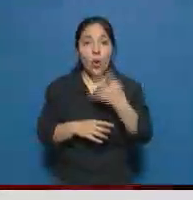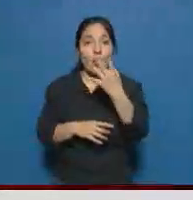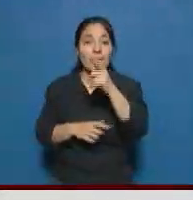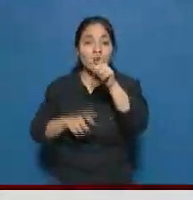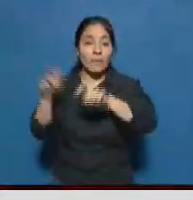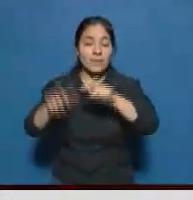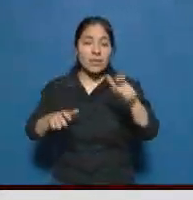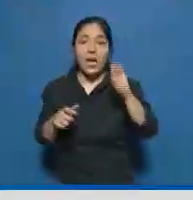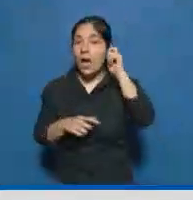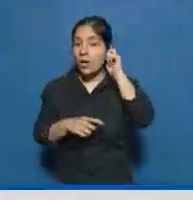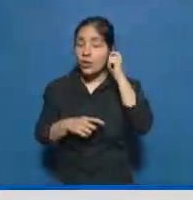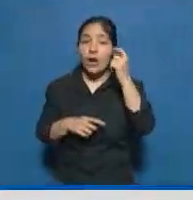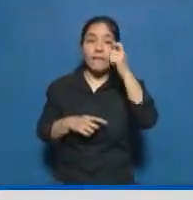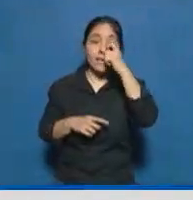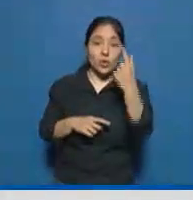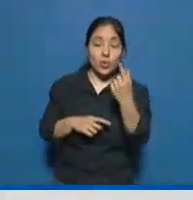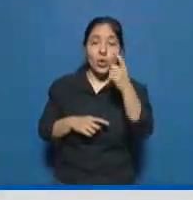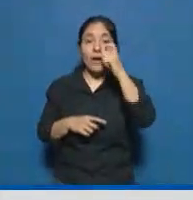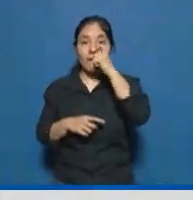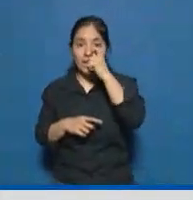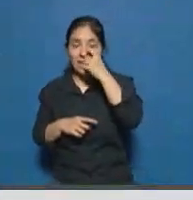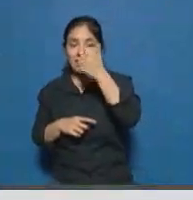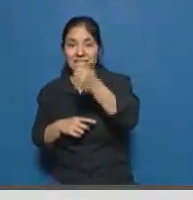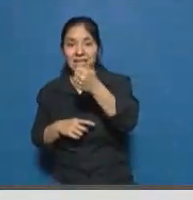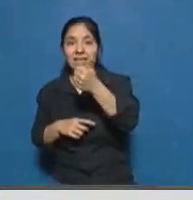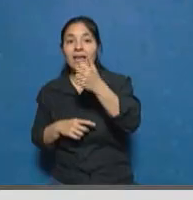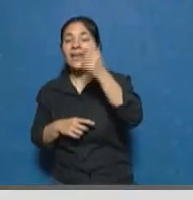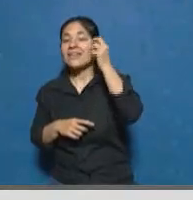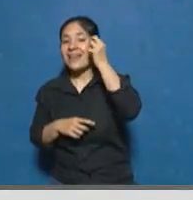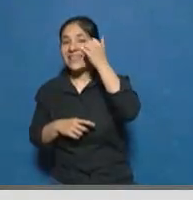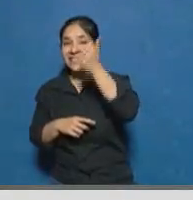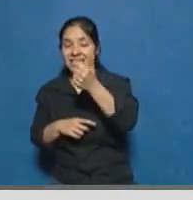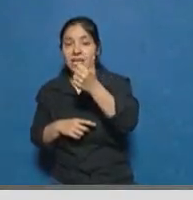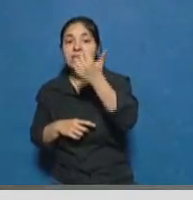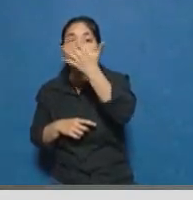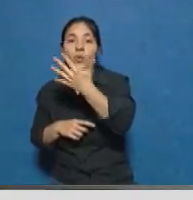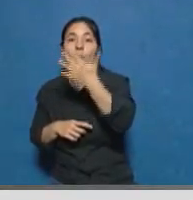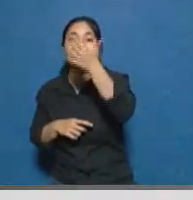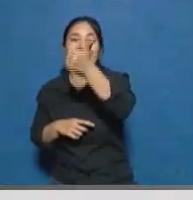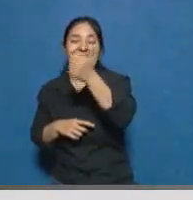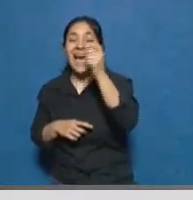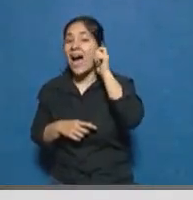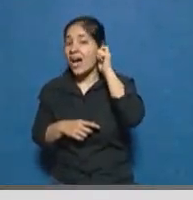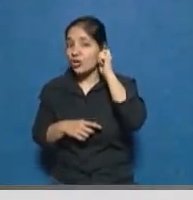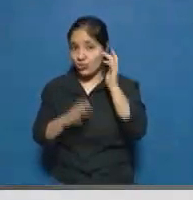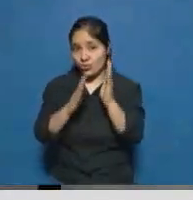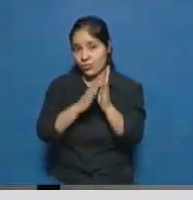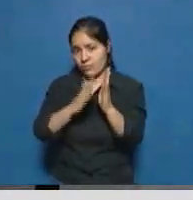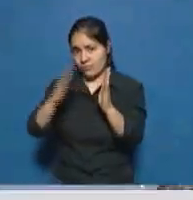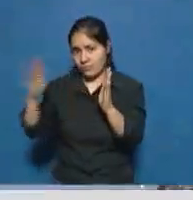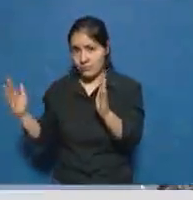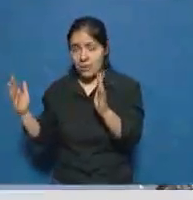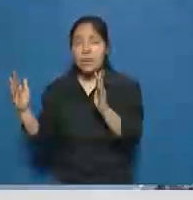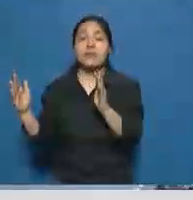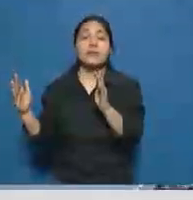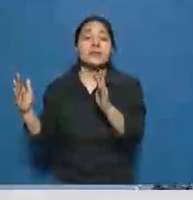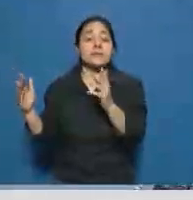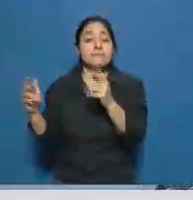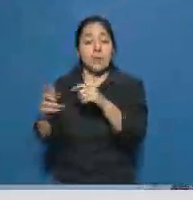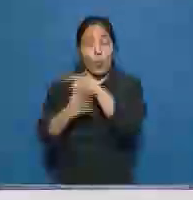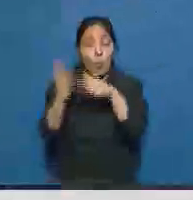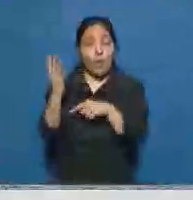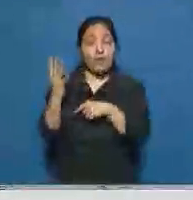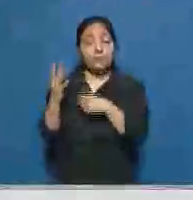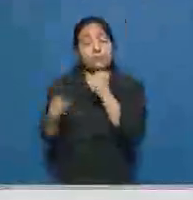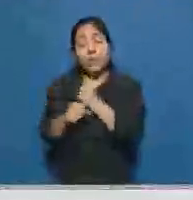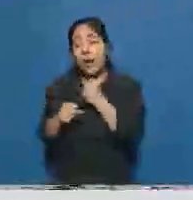de 21, 25, 36 y 57 años cumpliendo con sus tareas diarias cuando ingresó